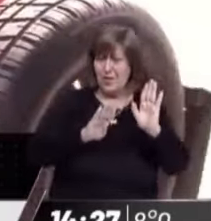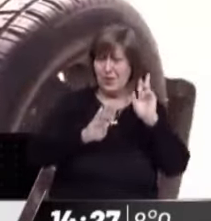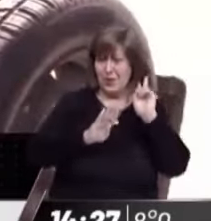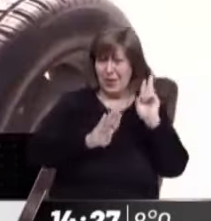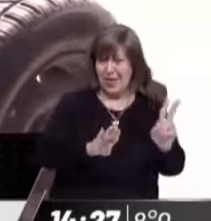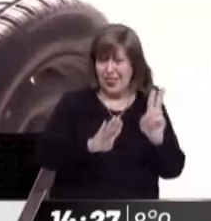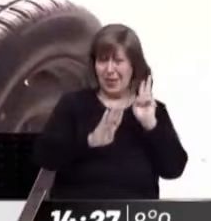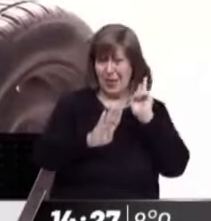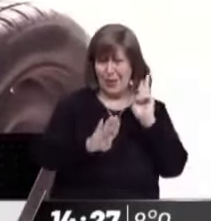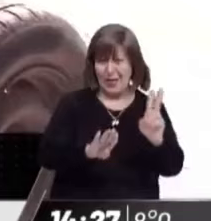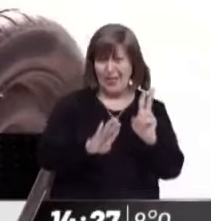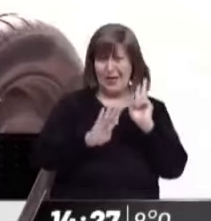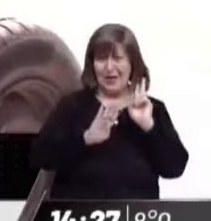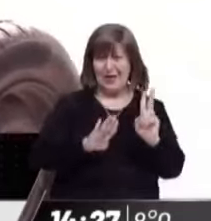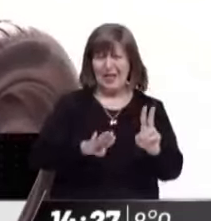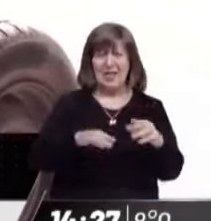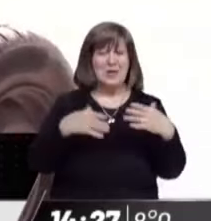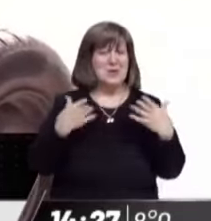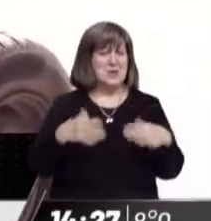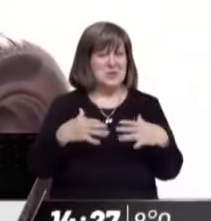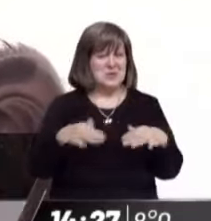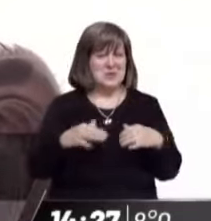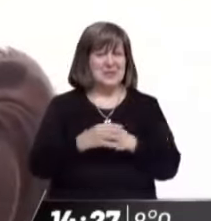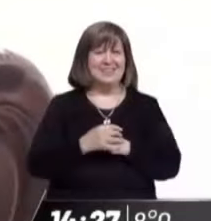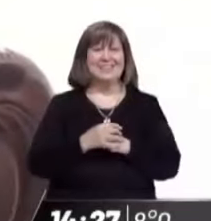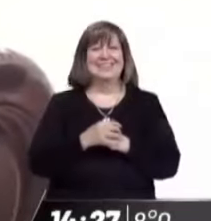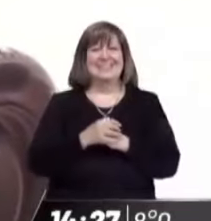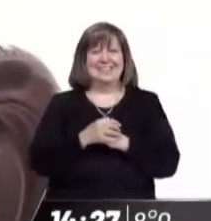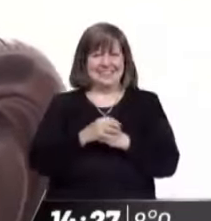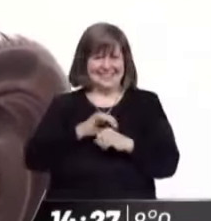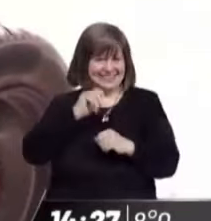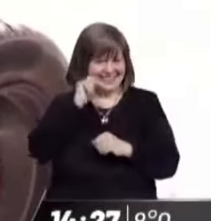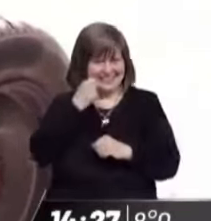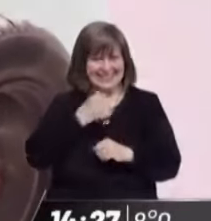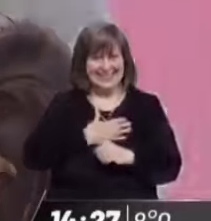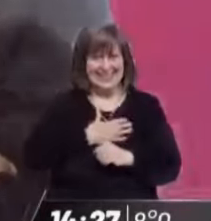Julián. Claro. Alen Pro, un poroto al lado tuyo, dale.